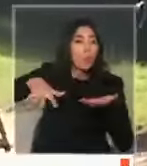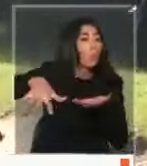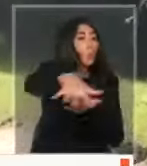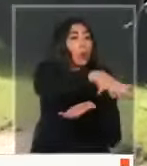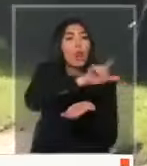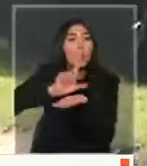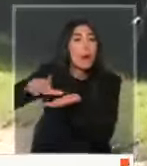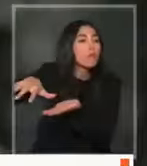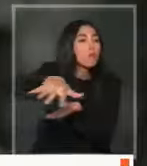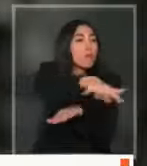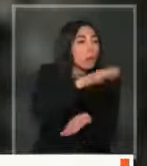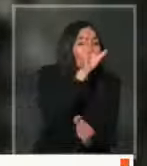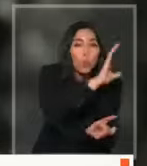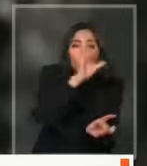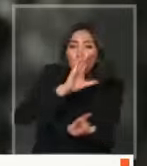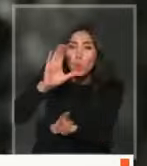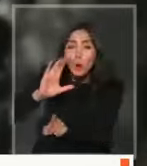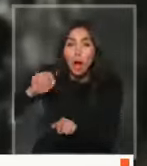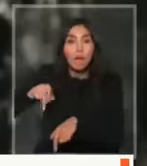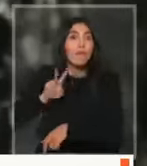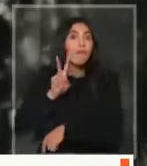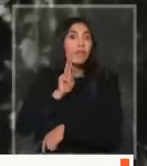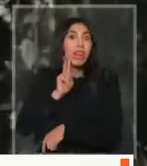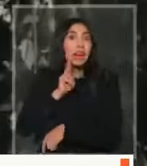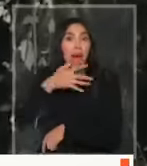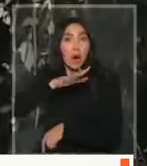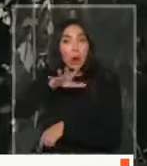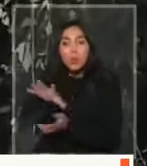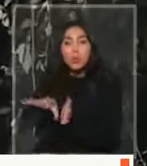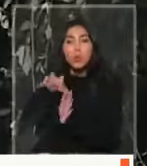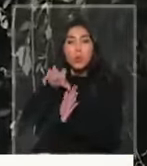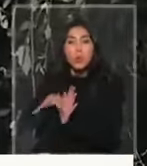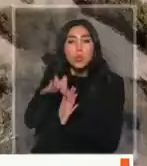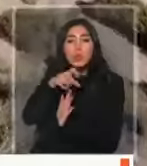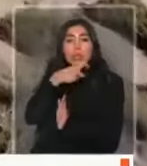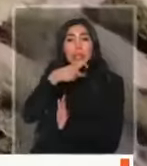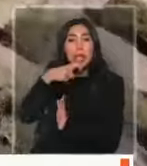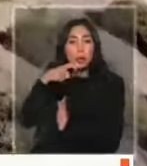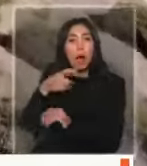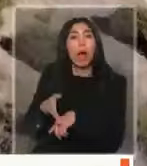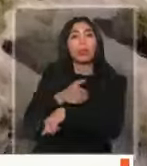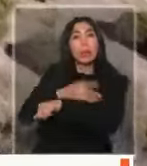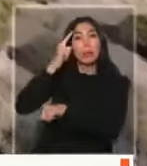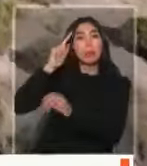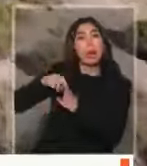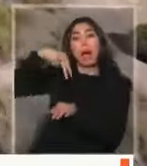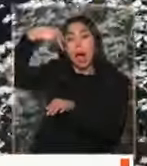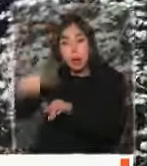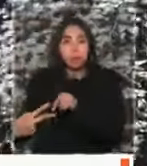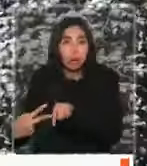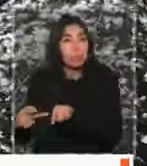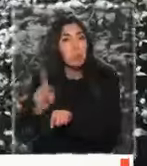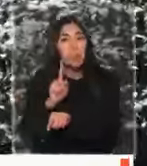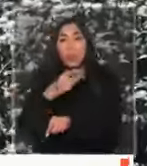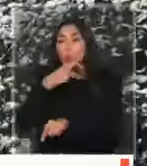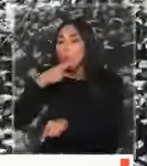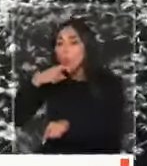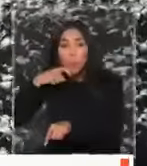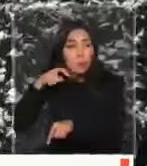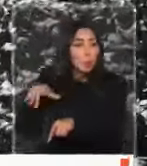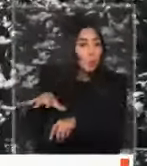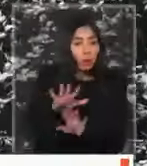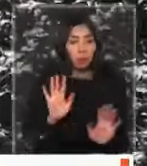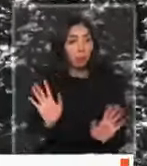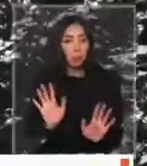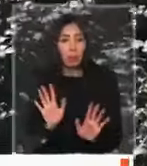pudo ser un día clave con el drenado del canal Waddington, donde se presume habría caído, pero los resultados no fueron los esperados, aunque esa